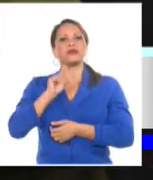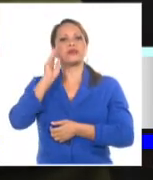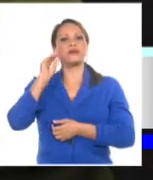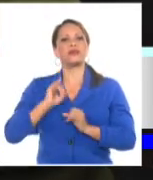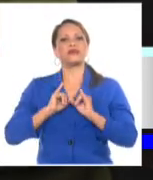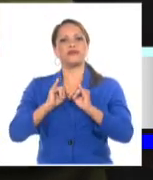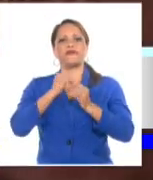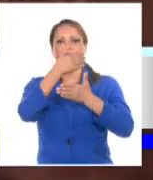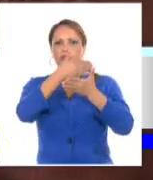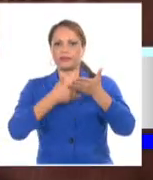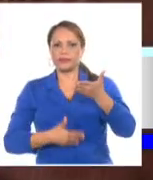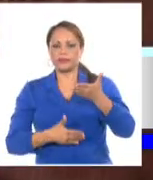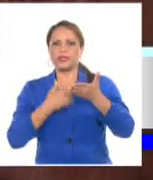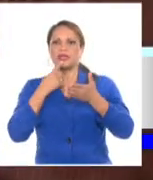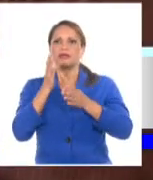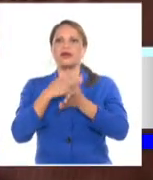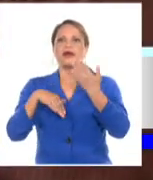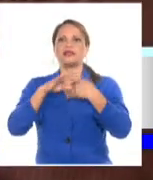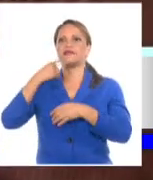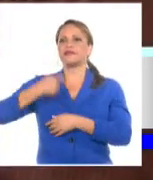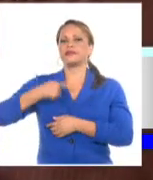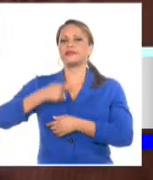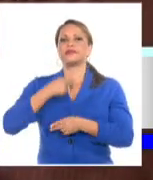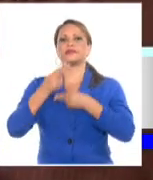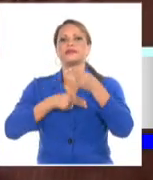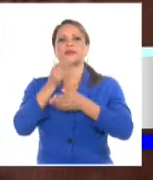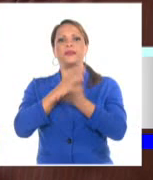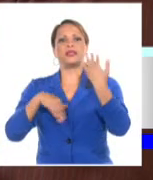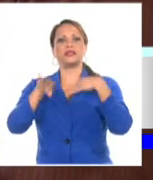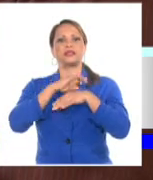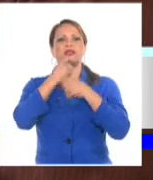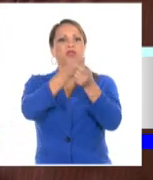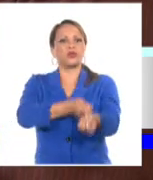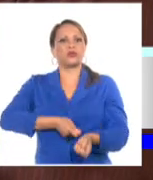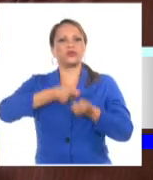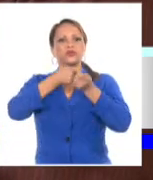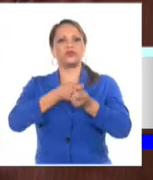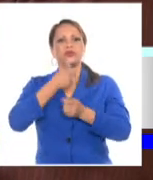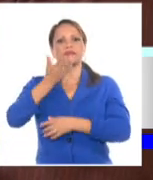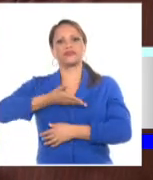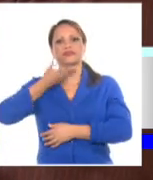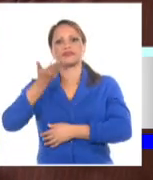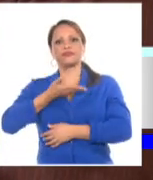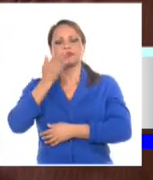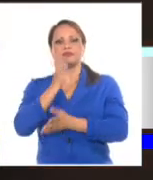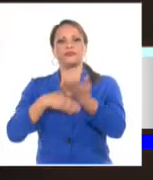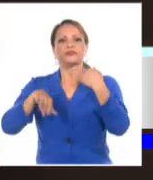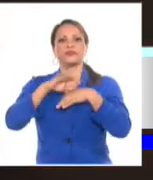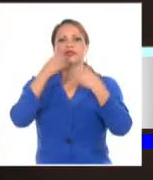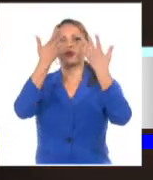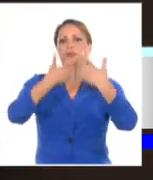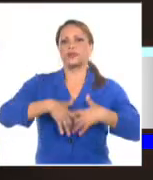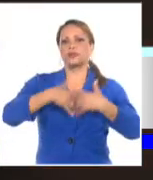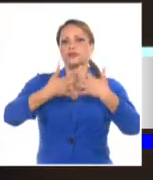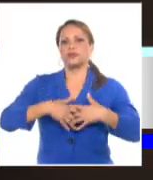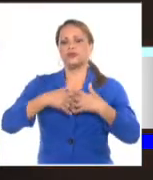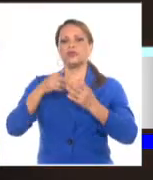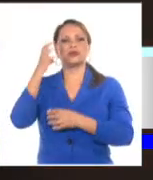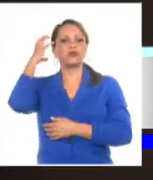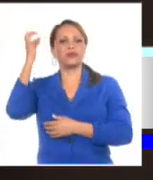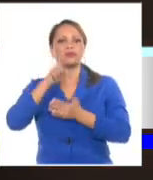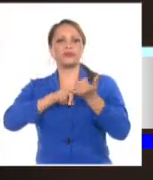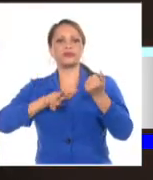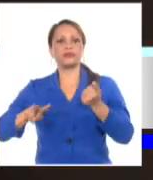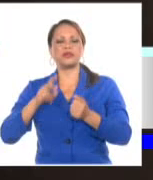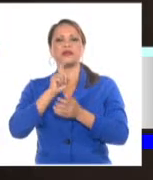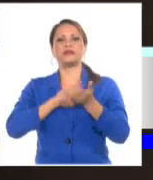más alta fiscalización realizada al Ministerio de la Agricultura, la rendición de cuentas del Ministerio de Industrias, del Gobierno Provincial del